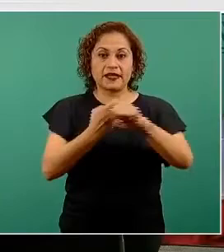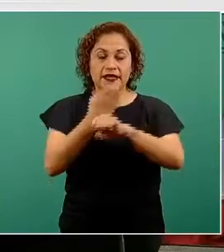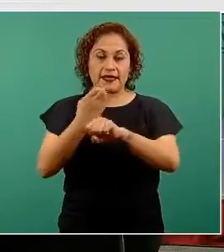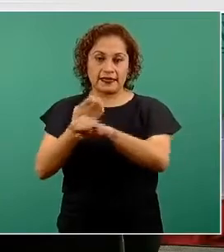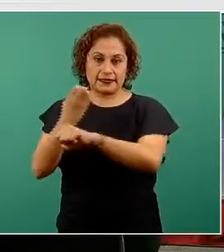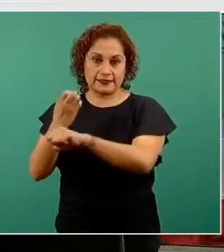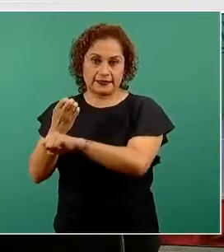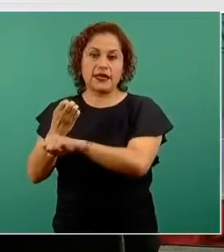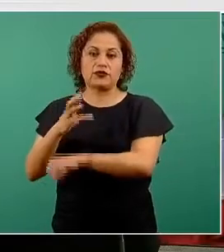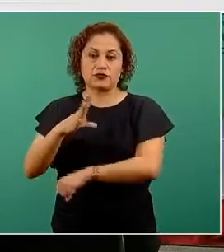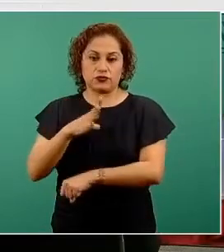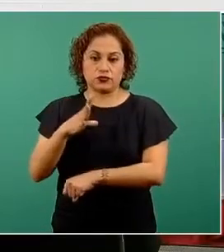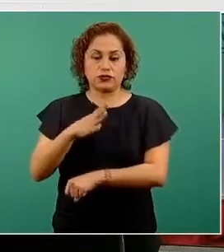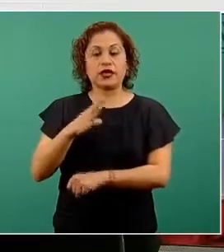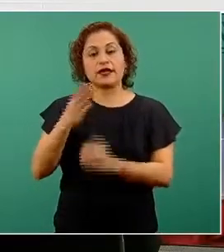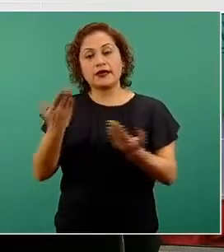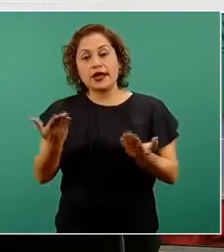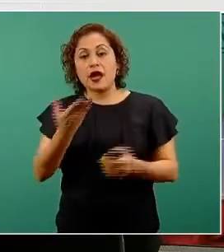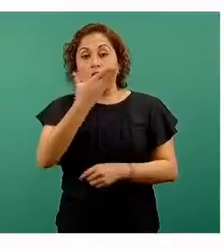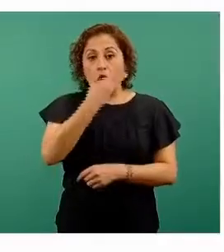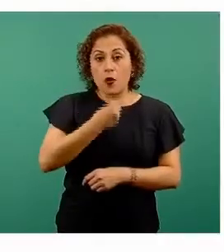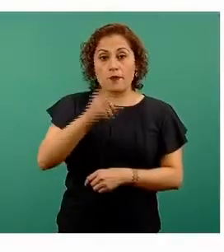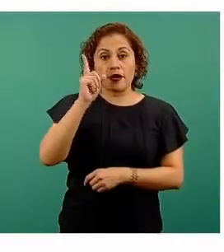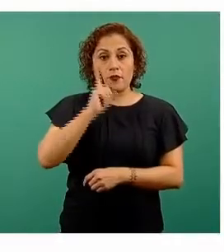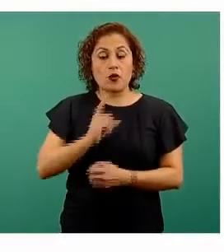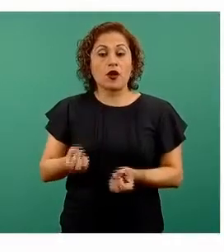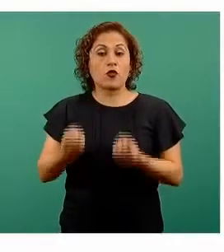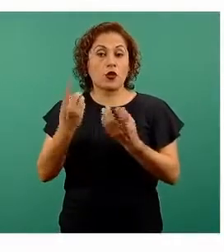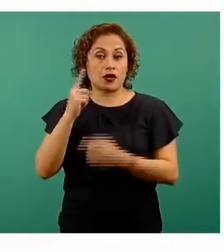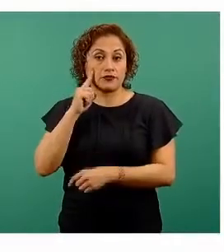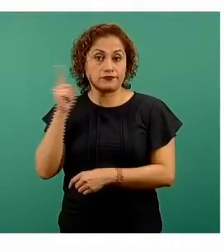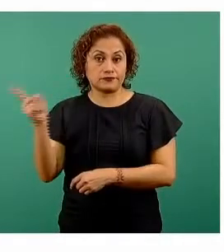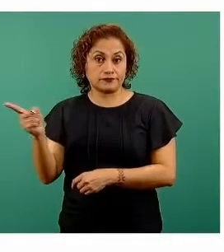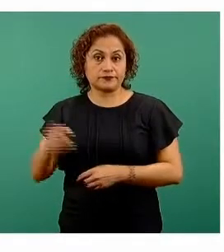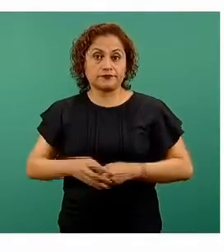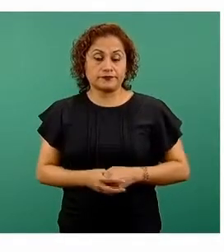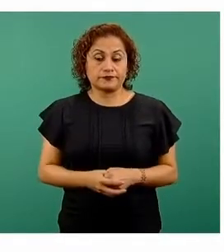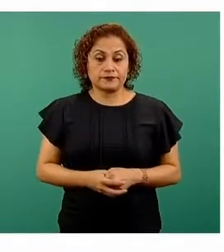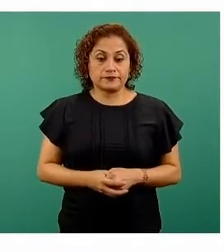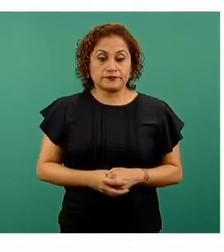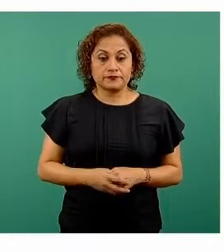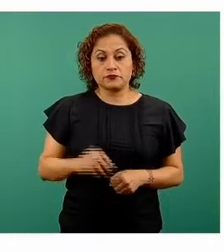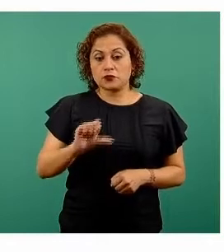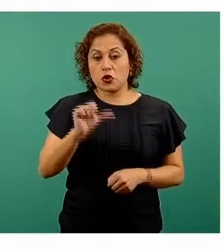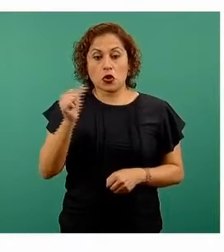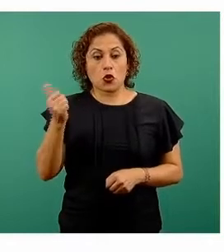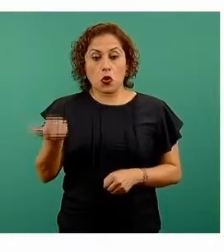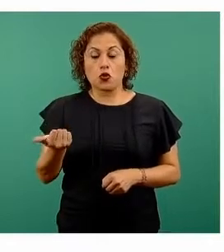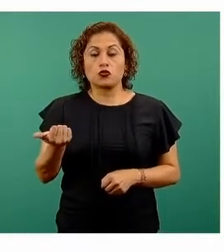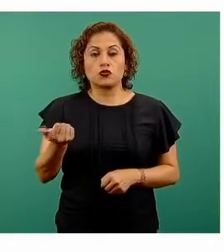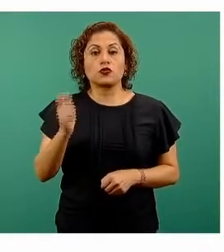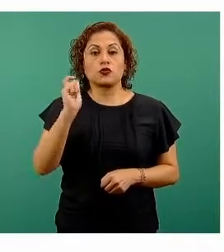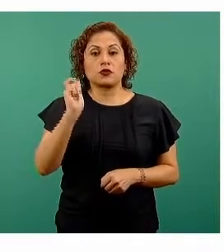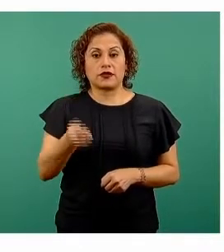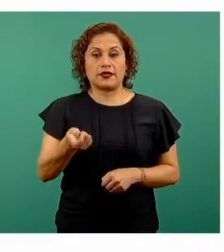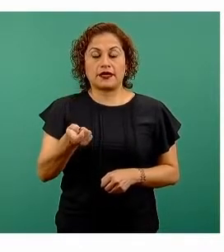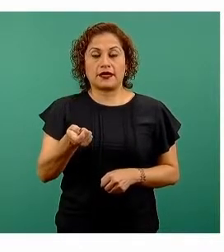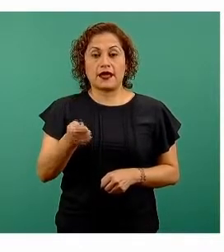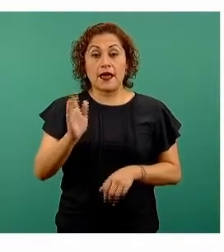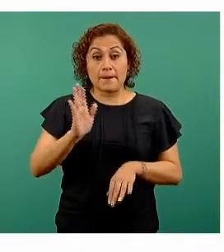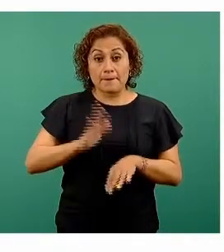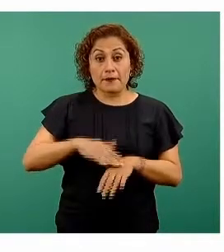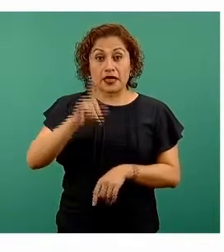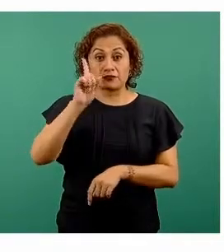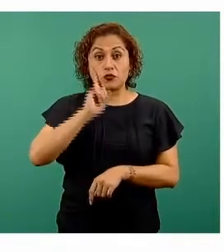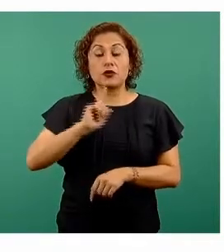por sexo, y se sigue manteniendo este patrón que no tiene una explicación clara de 2 veces más mujeres